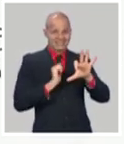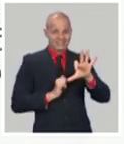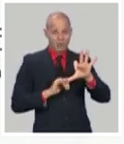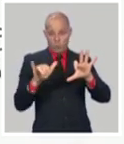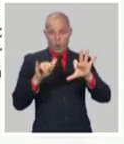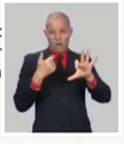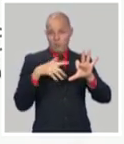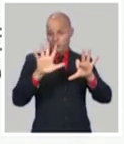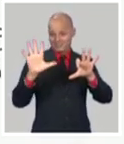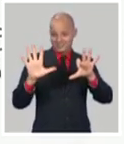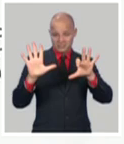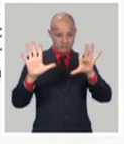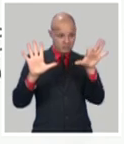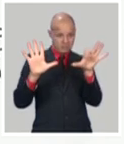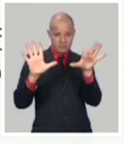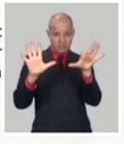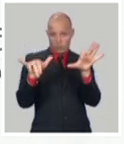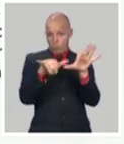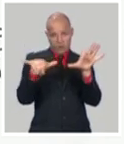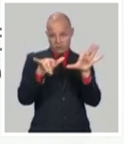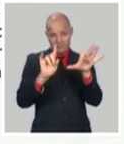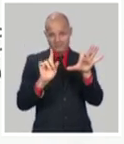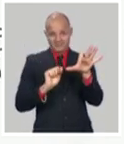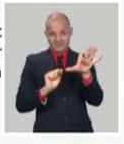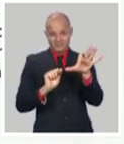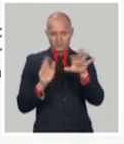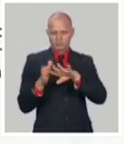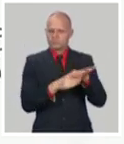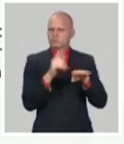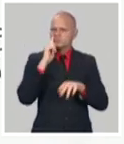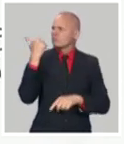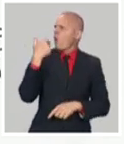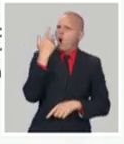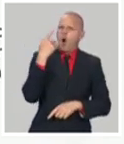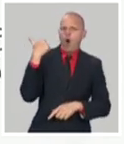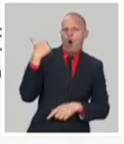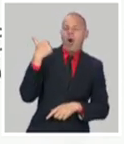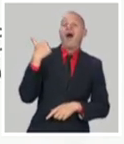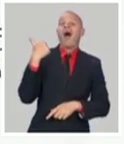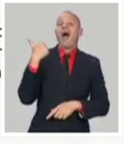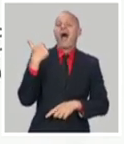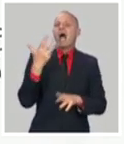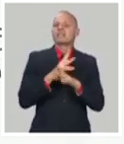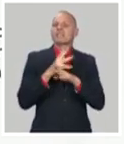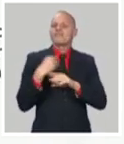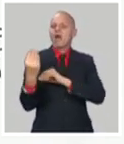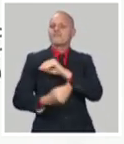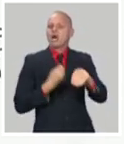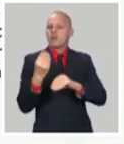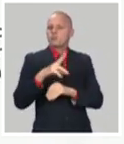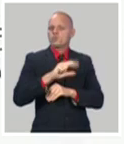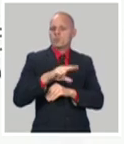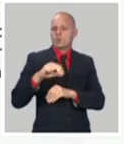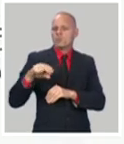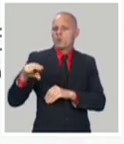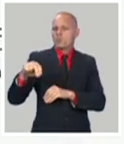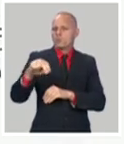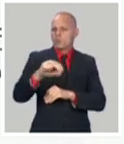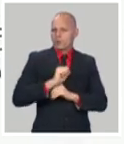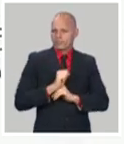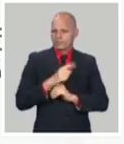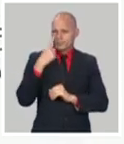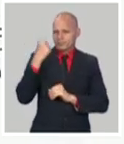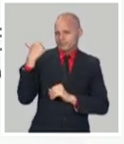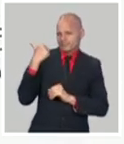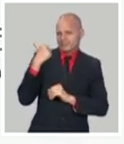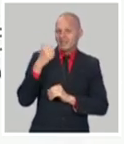virus, todos SARS-2, pero si ven los azules, son todos el clado G y sus variantes,